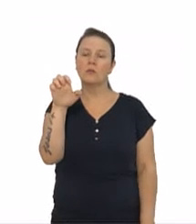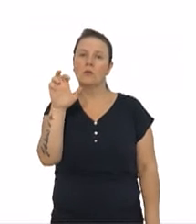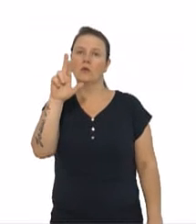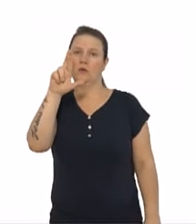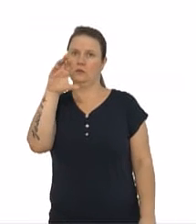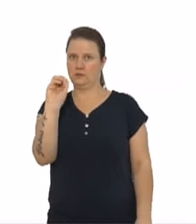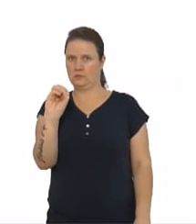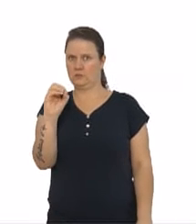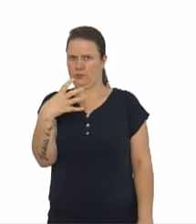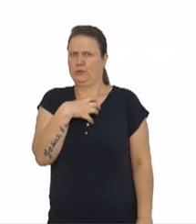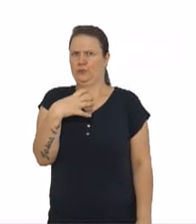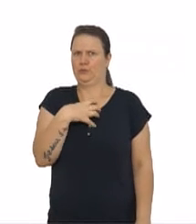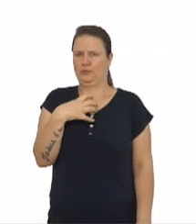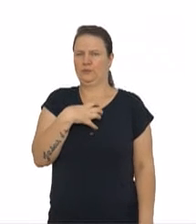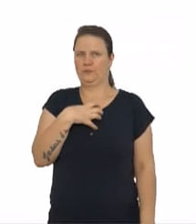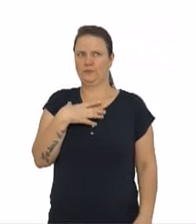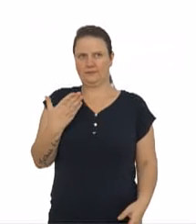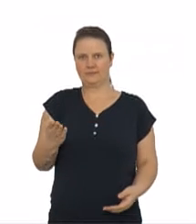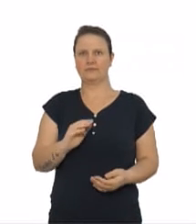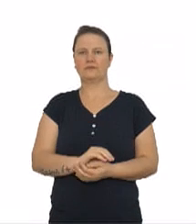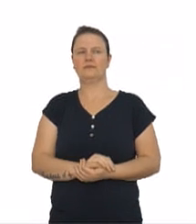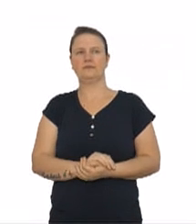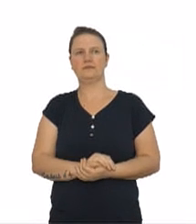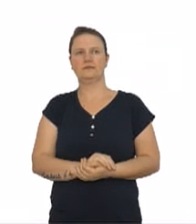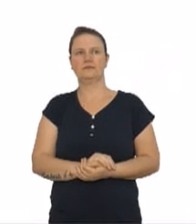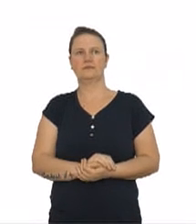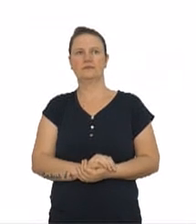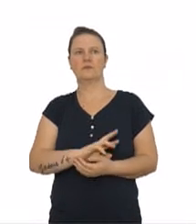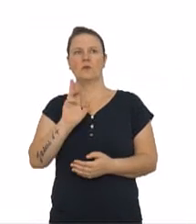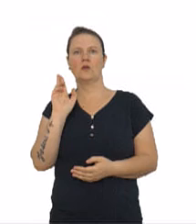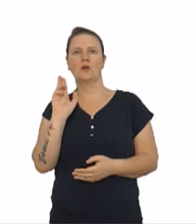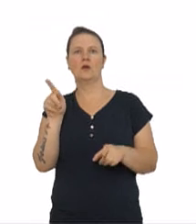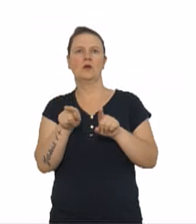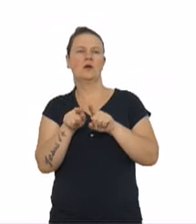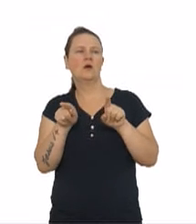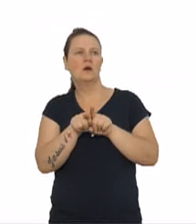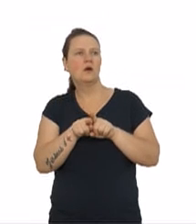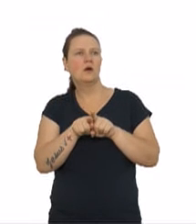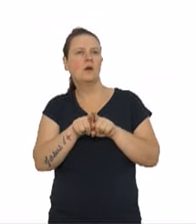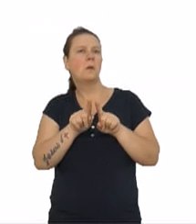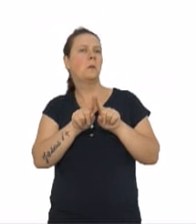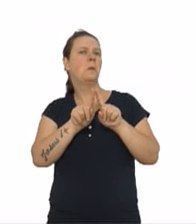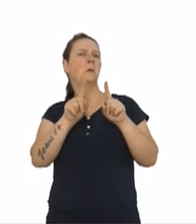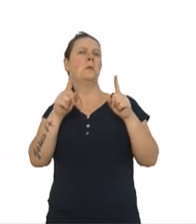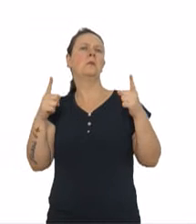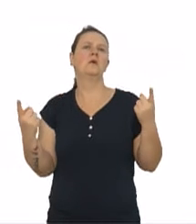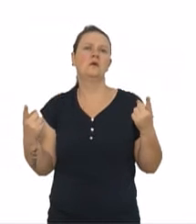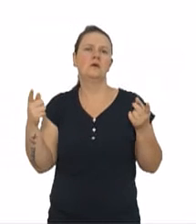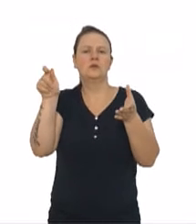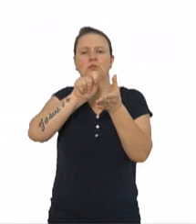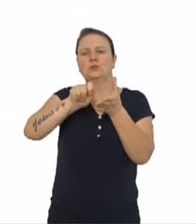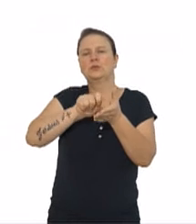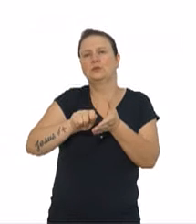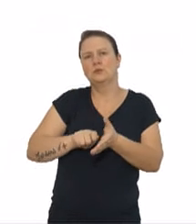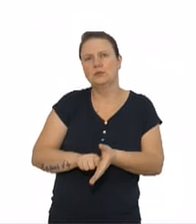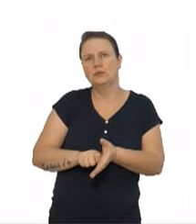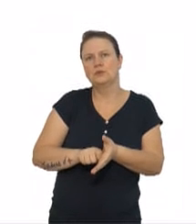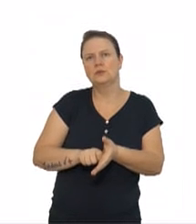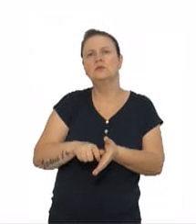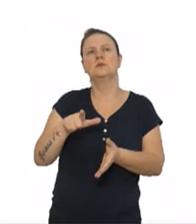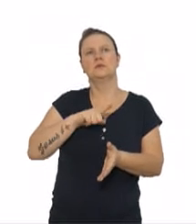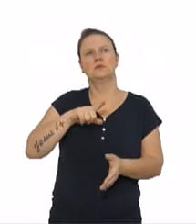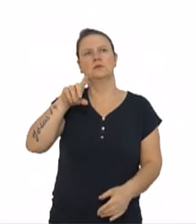sin tilde. Le llamé, mas no vino. El resto de los casos, más se escribe con tilde, es